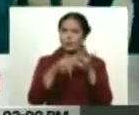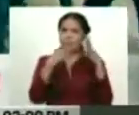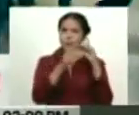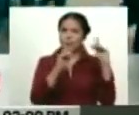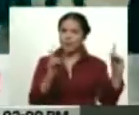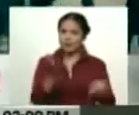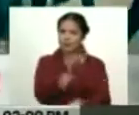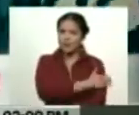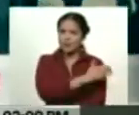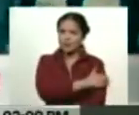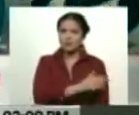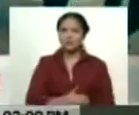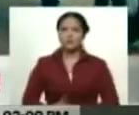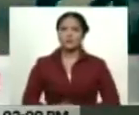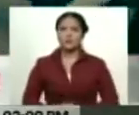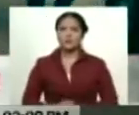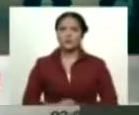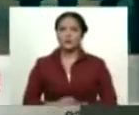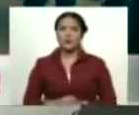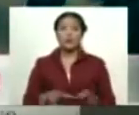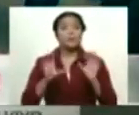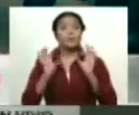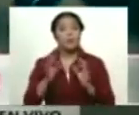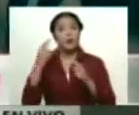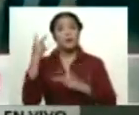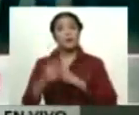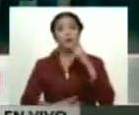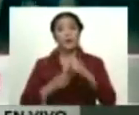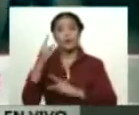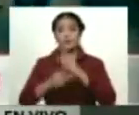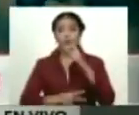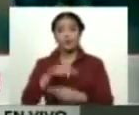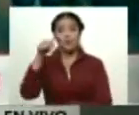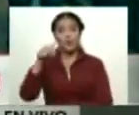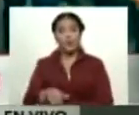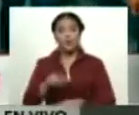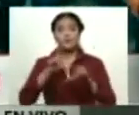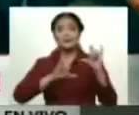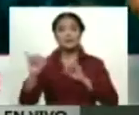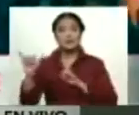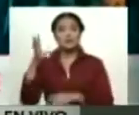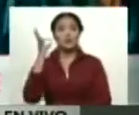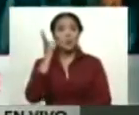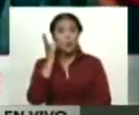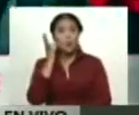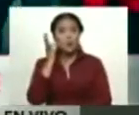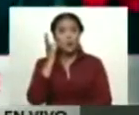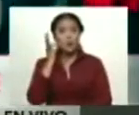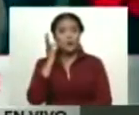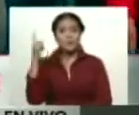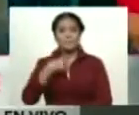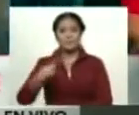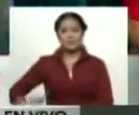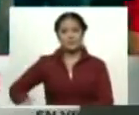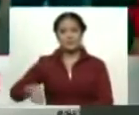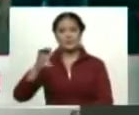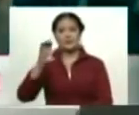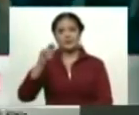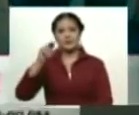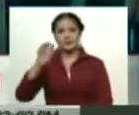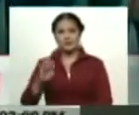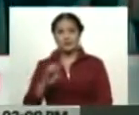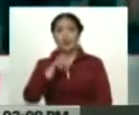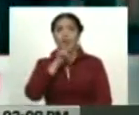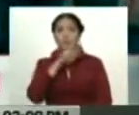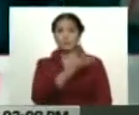Democrática. Sobre el particular de lo que va a ser el proceso del día de hoy, ya Tibisay Lucena, en declaraciones ofrecidas hace pocos instantes